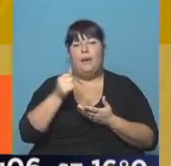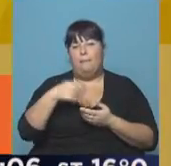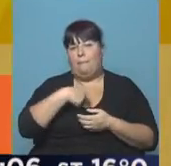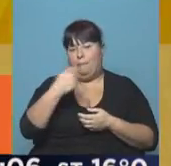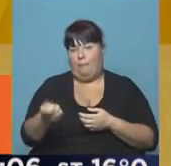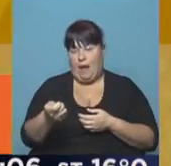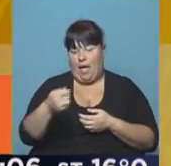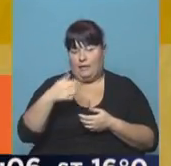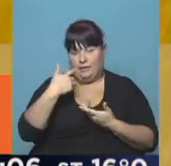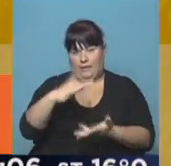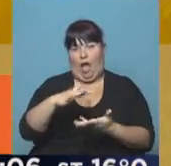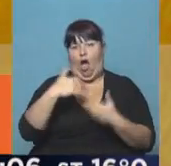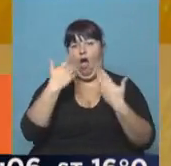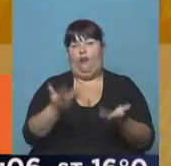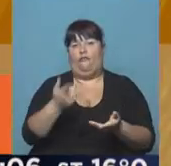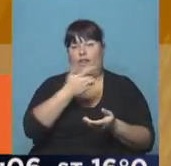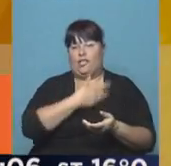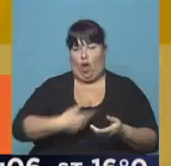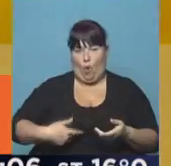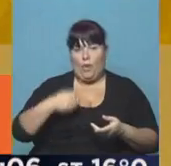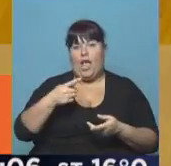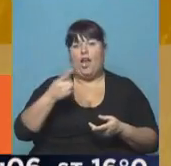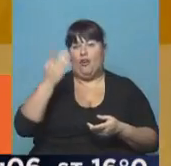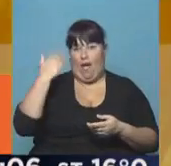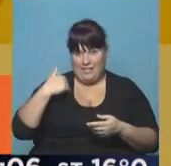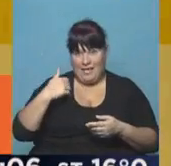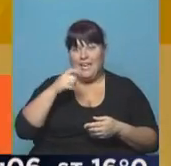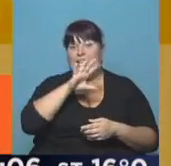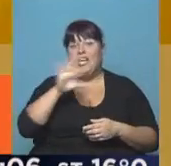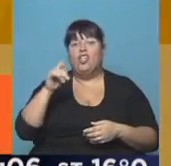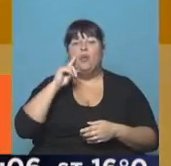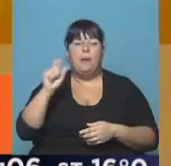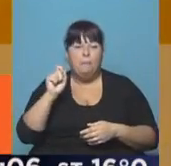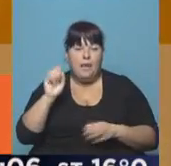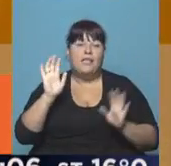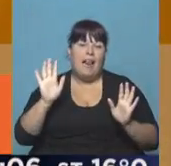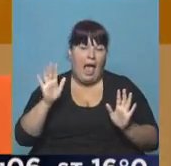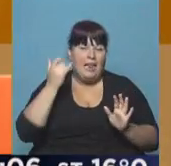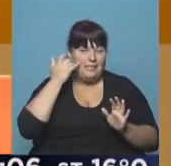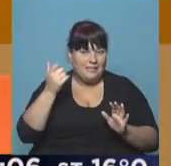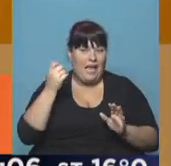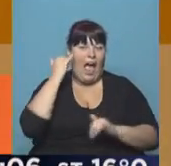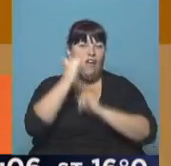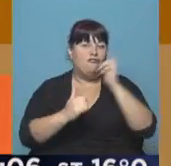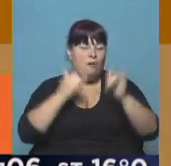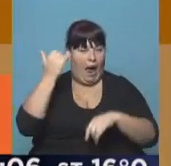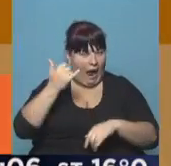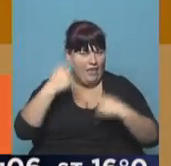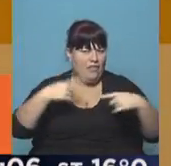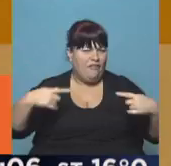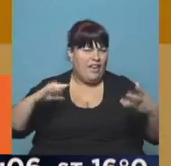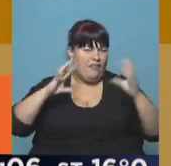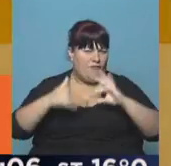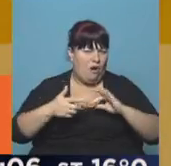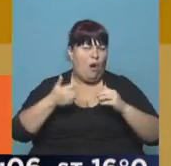recompensa que se ha ofrecido a partir de la jornada de ayer, de estos 500.000 pesos, donde, claro, ya comienza a llegar información de todo tipo,